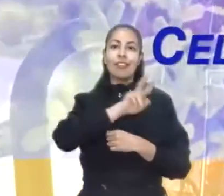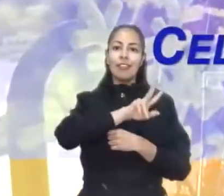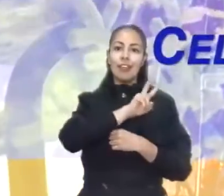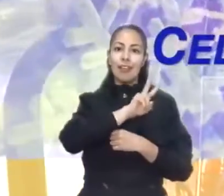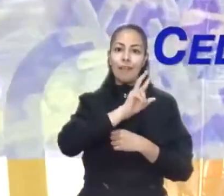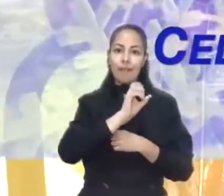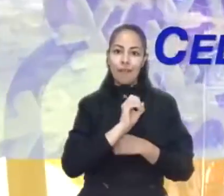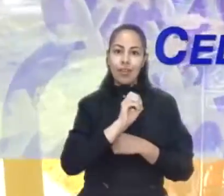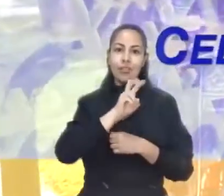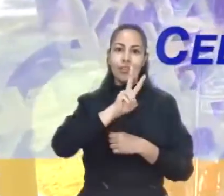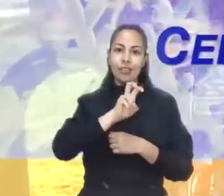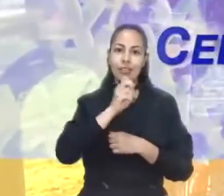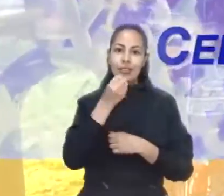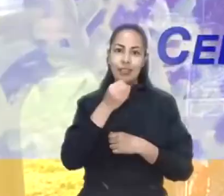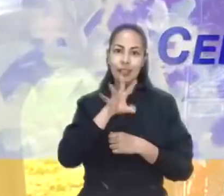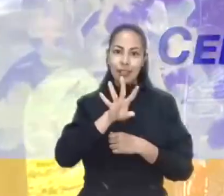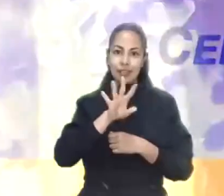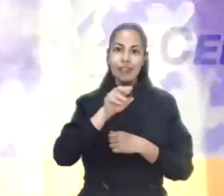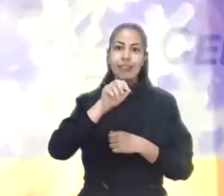321-849-6130,